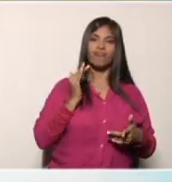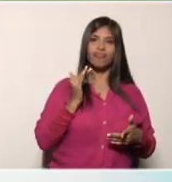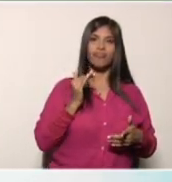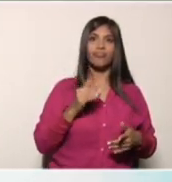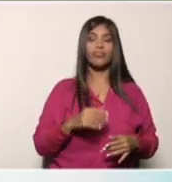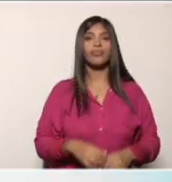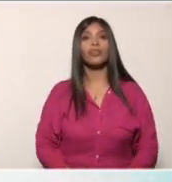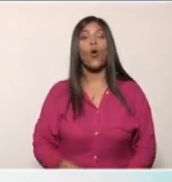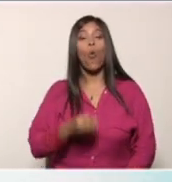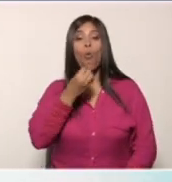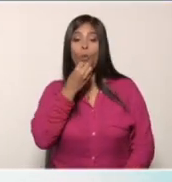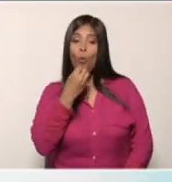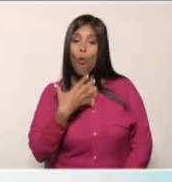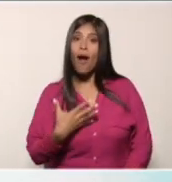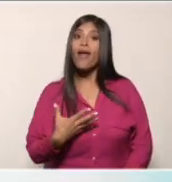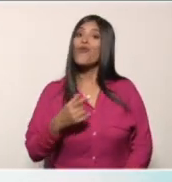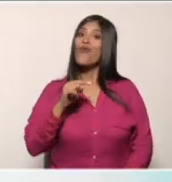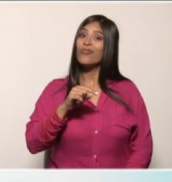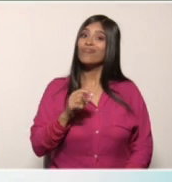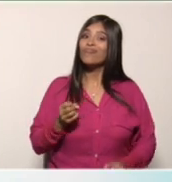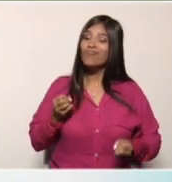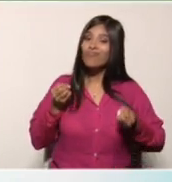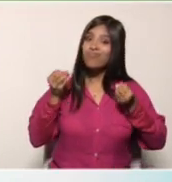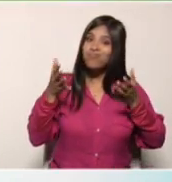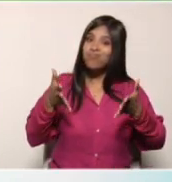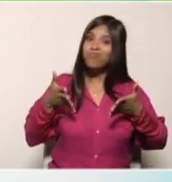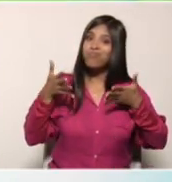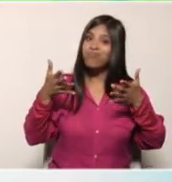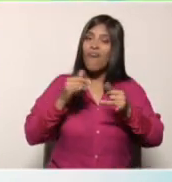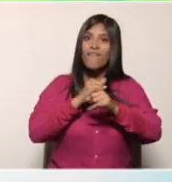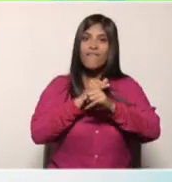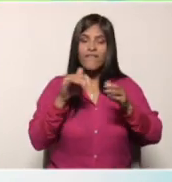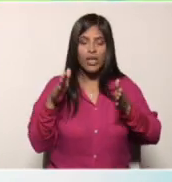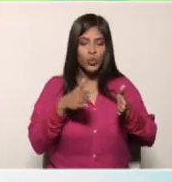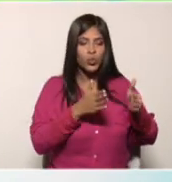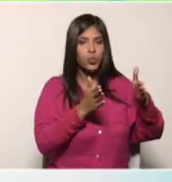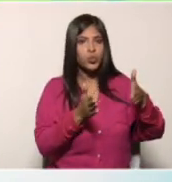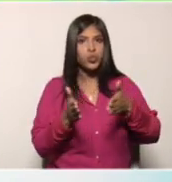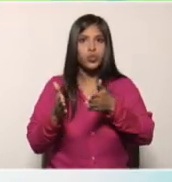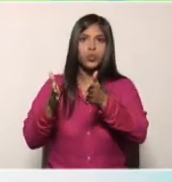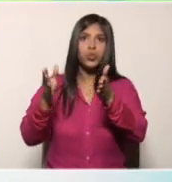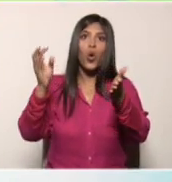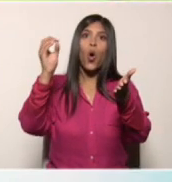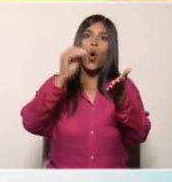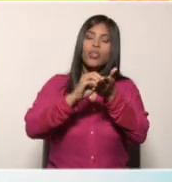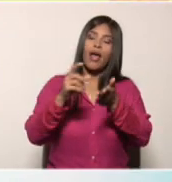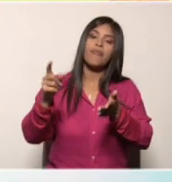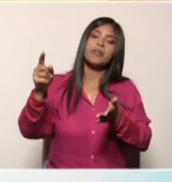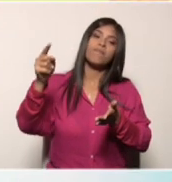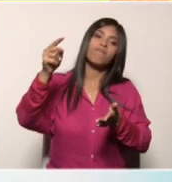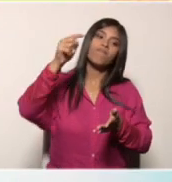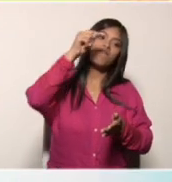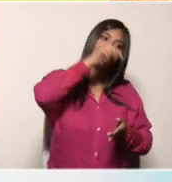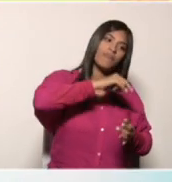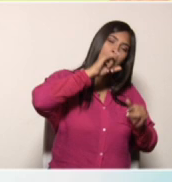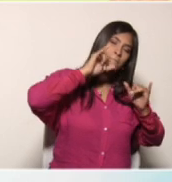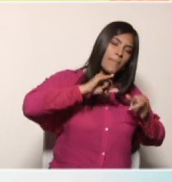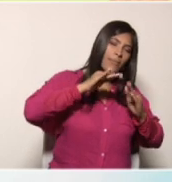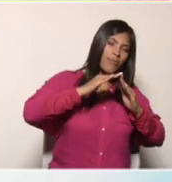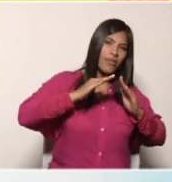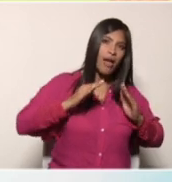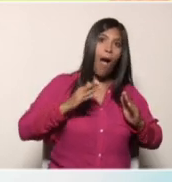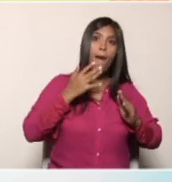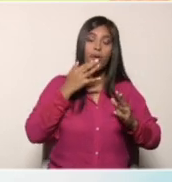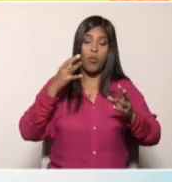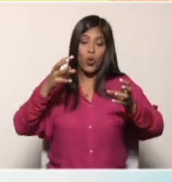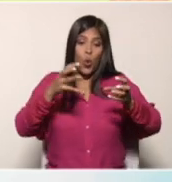con este bonito mensaje finalizaron este enriquecedor recorrido, volvieron a su lugar de origen y cada vez que se reunían